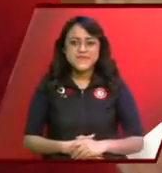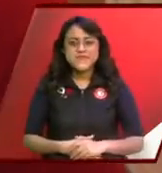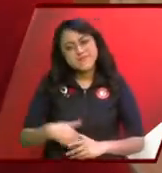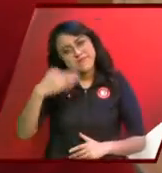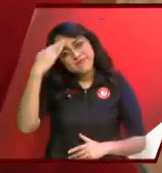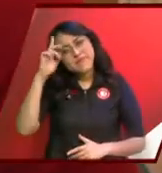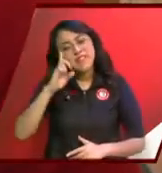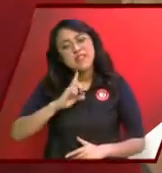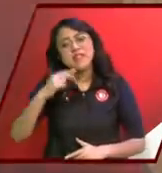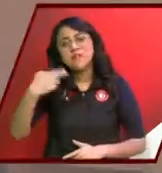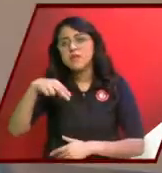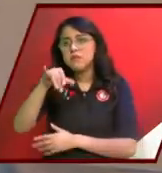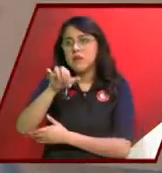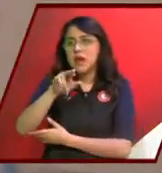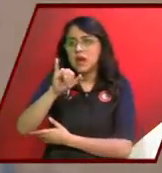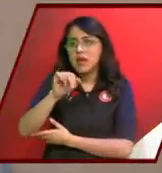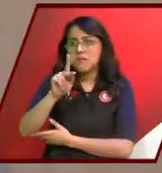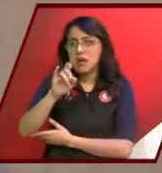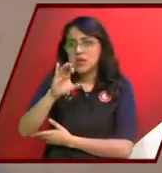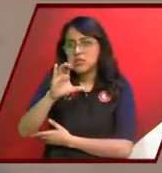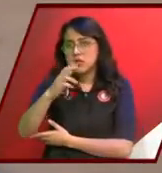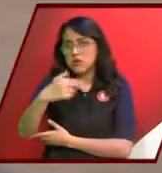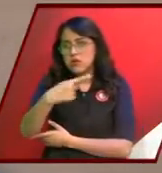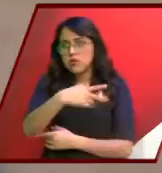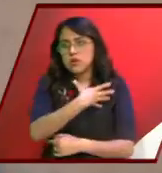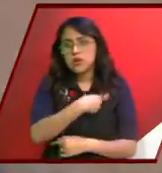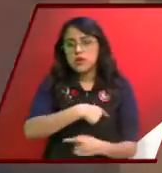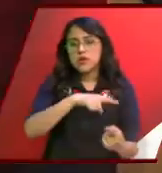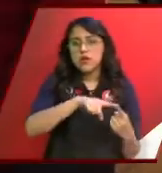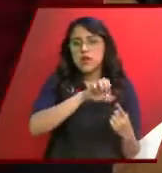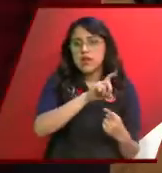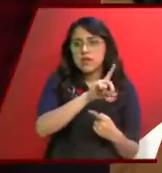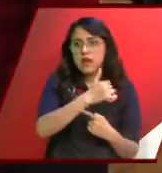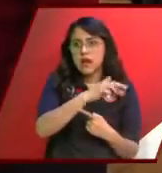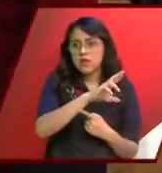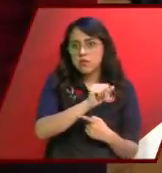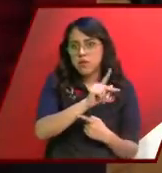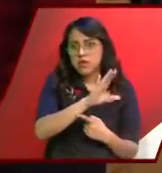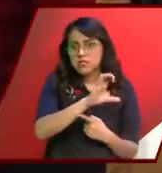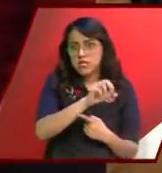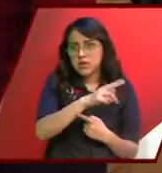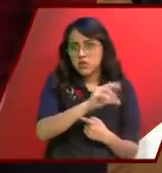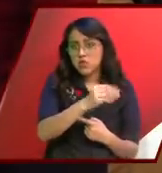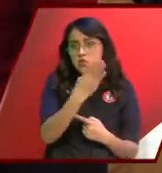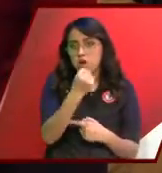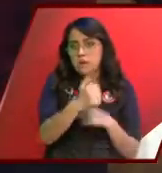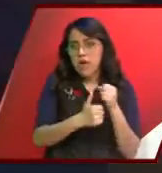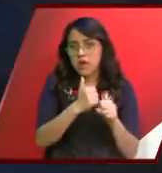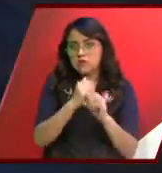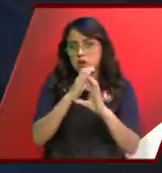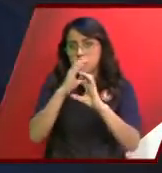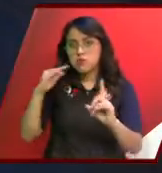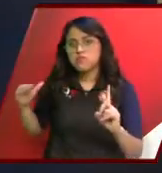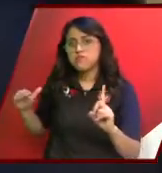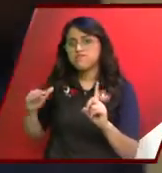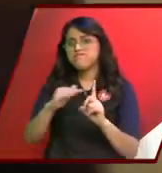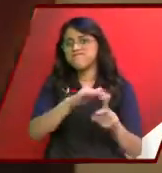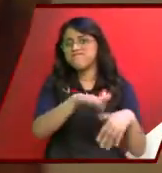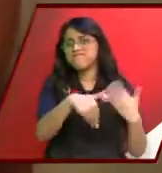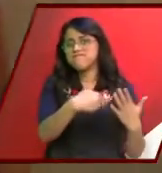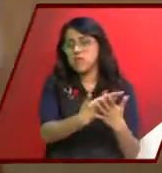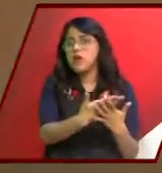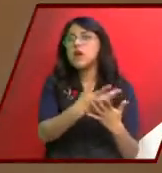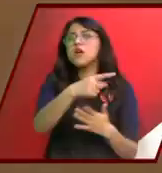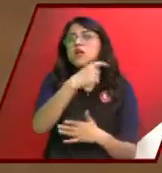La señora María Pacheco Juárez nos contó de su hijo, Edgar Calixto Pacheco, quien a la edad de 9 años fue atropellado por un camión. De niño